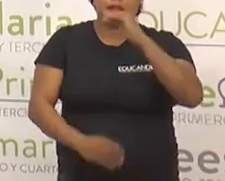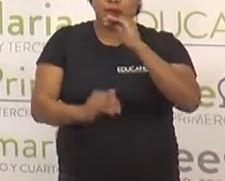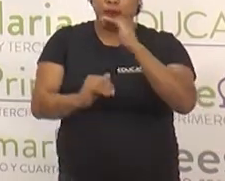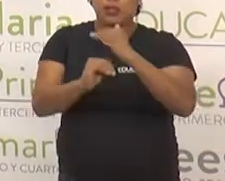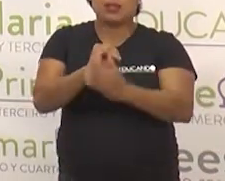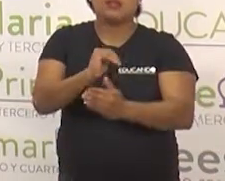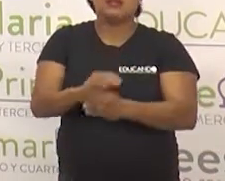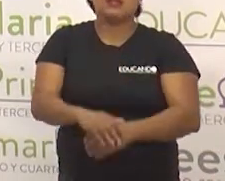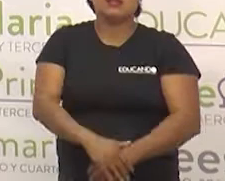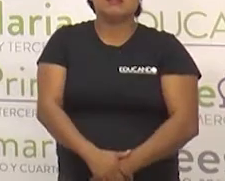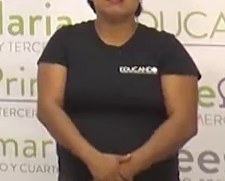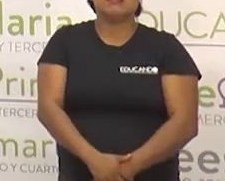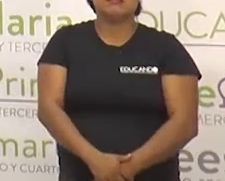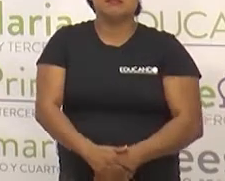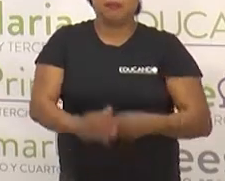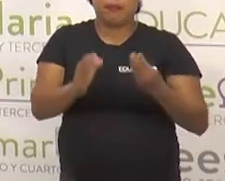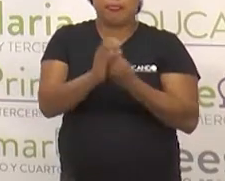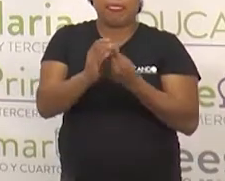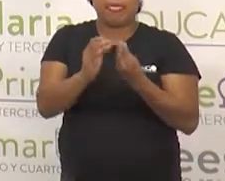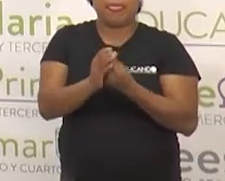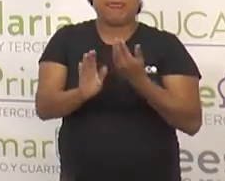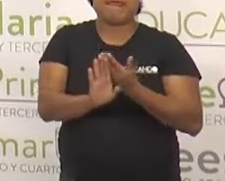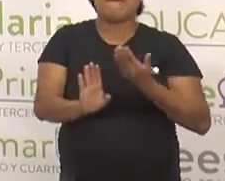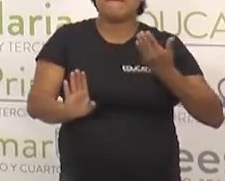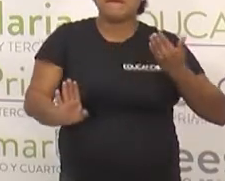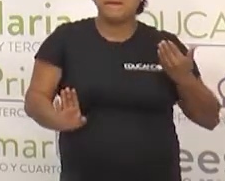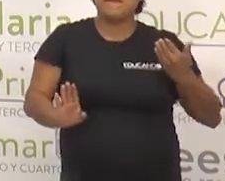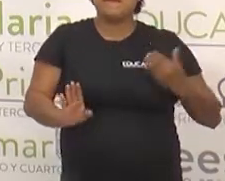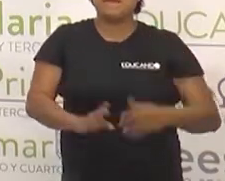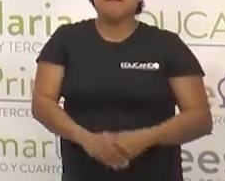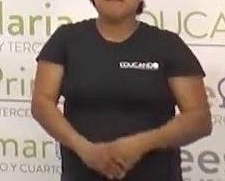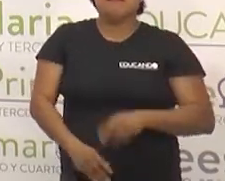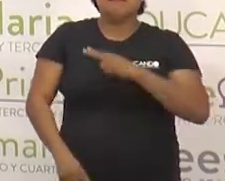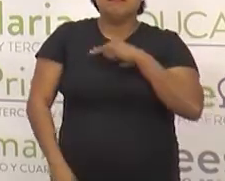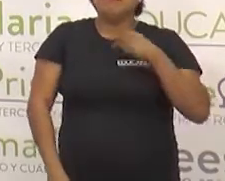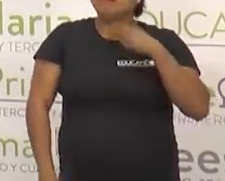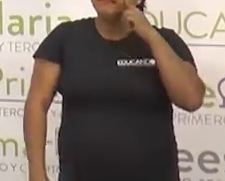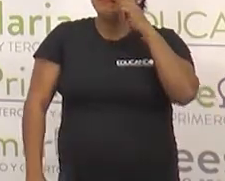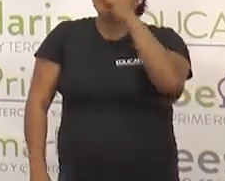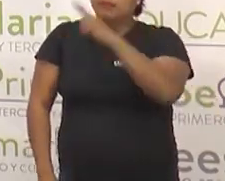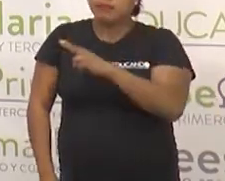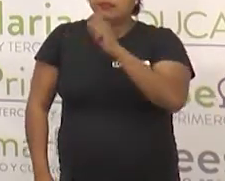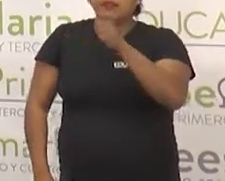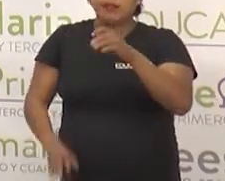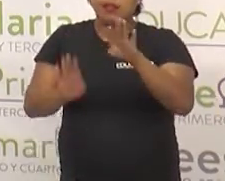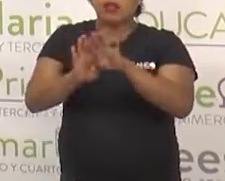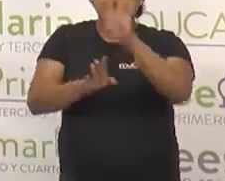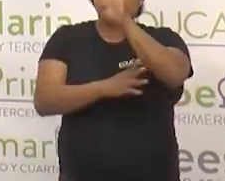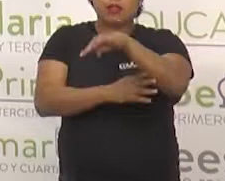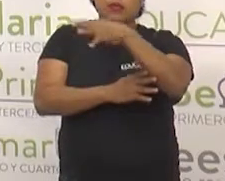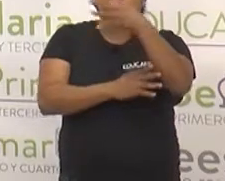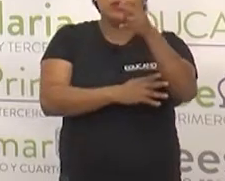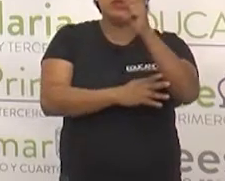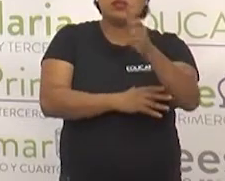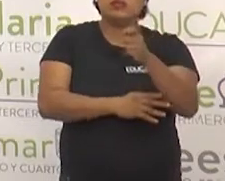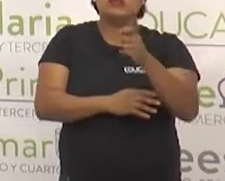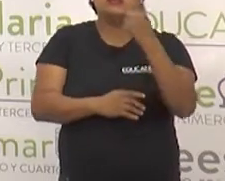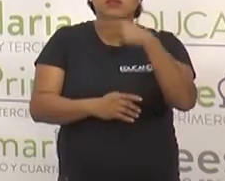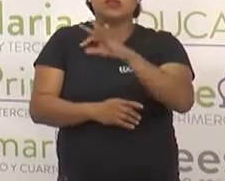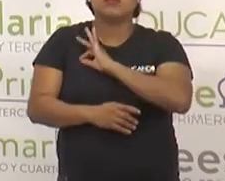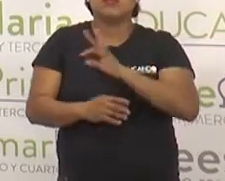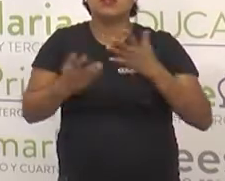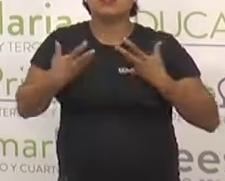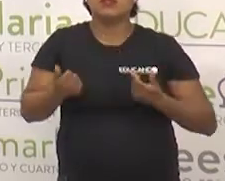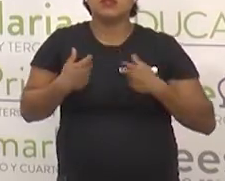para finalizar, en la sesión pasada observamos que las tablas eran un recurso